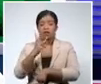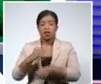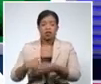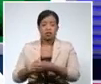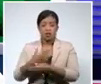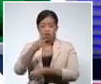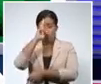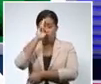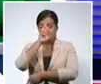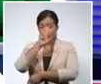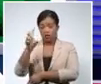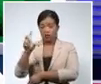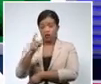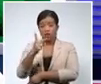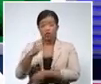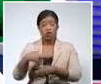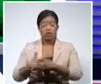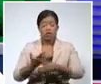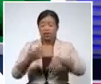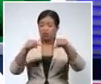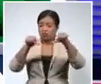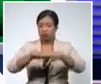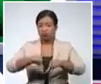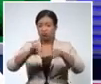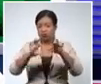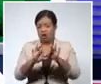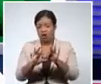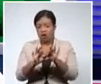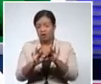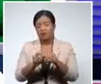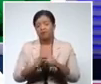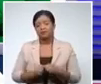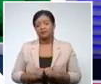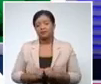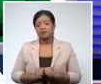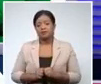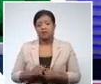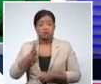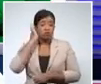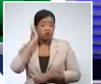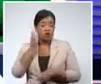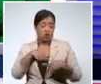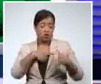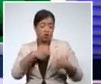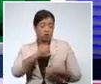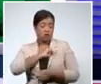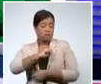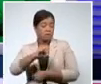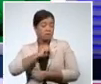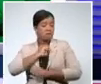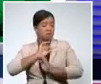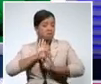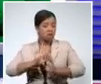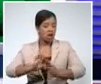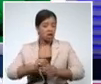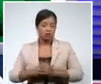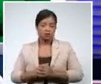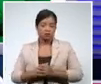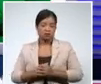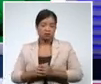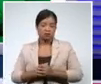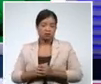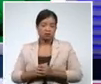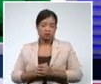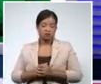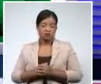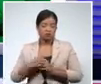2 en terapia intensiva, presentó una parada cardíaca en asistolia, reitero, después de un grupo